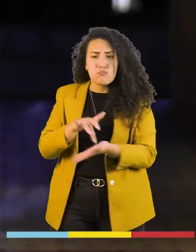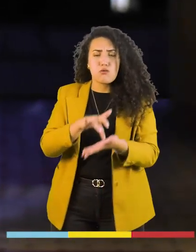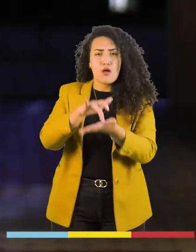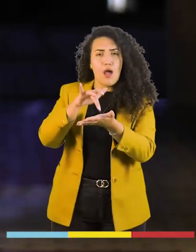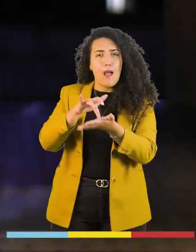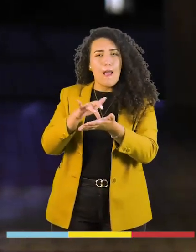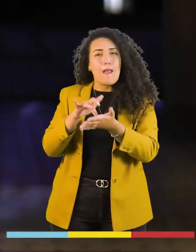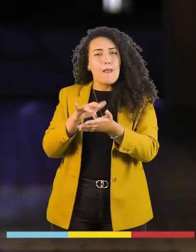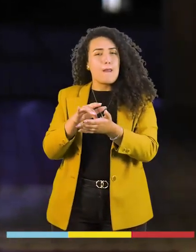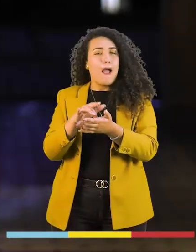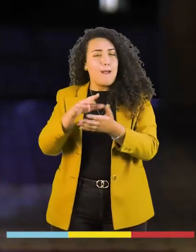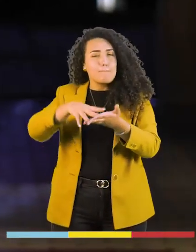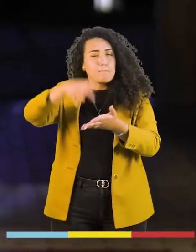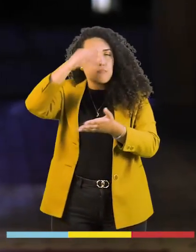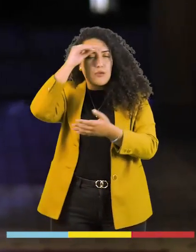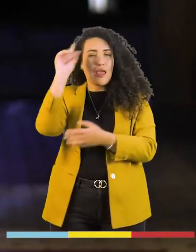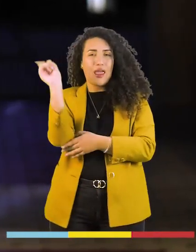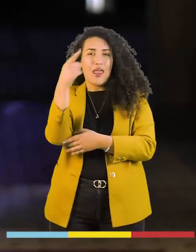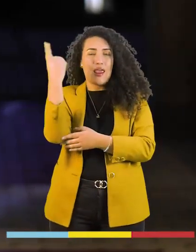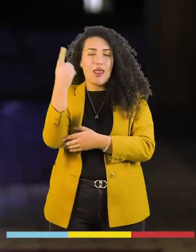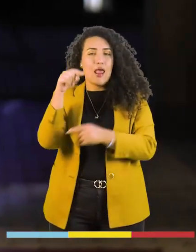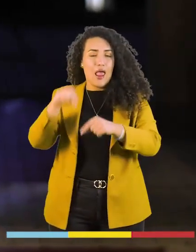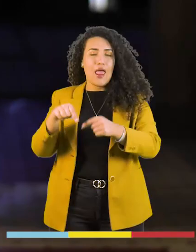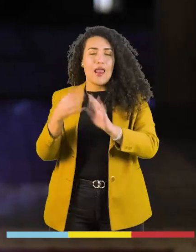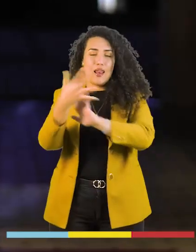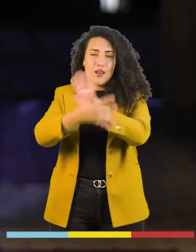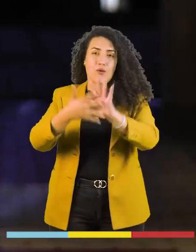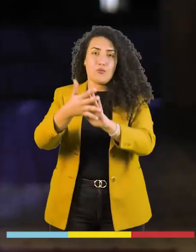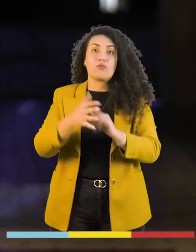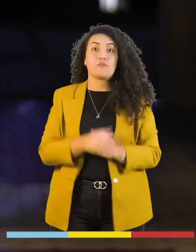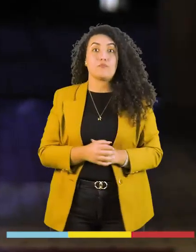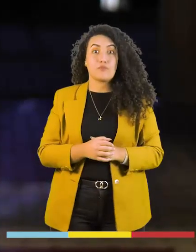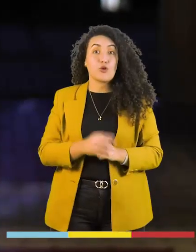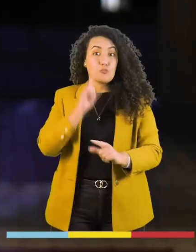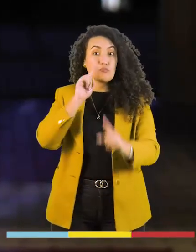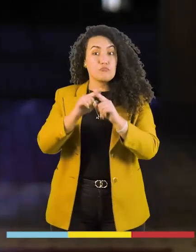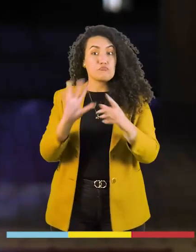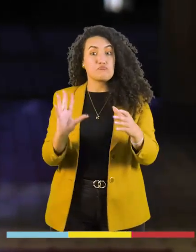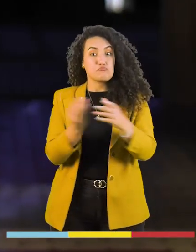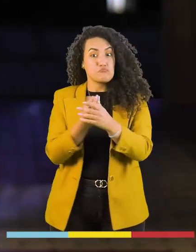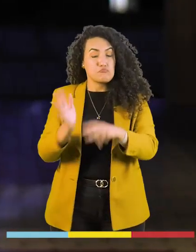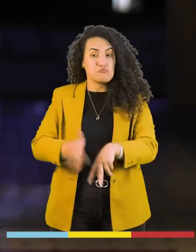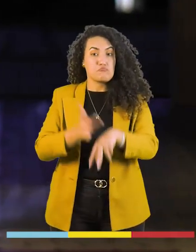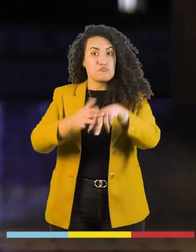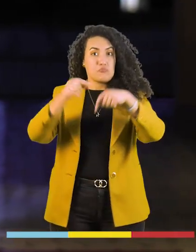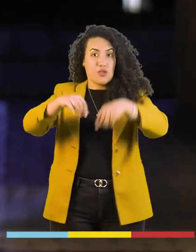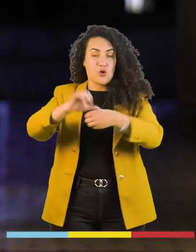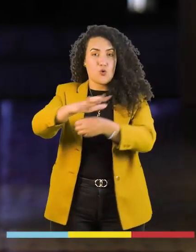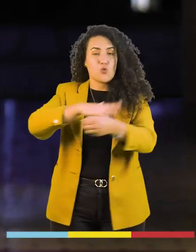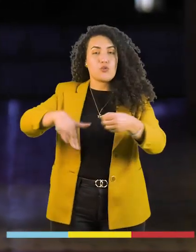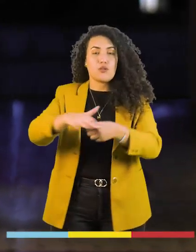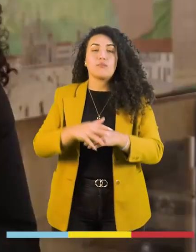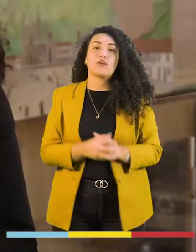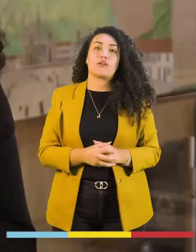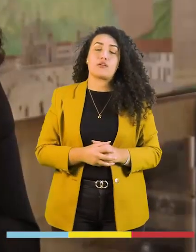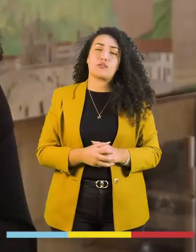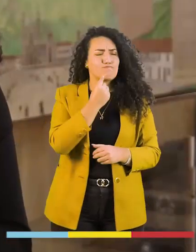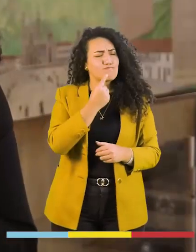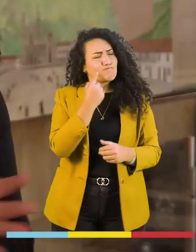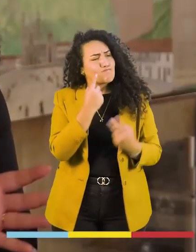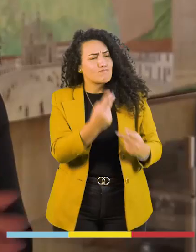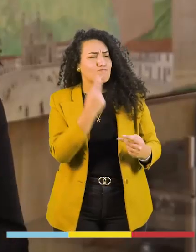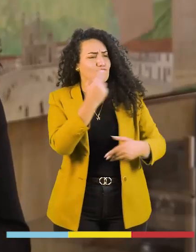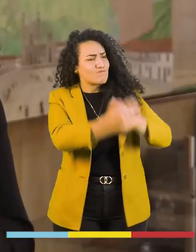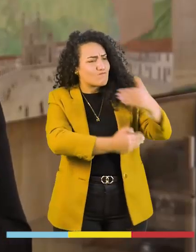a las clases para aprender las generalidades de este lenguaje. De esta manera, impulsamos la inclusión en el departamento. Fue muy